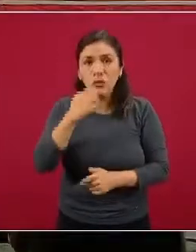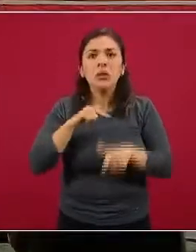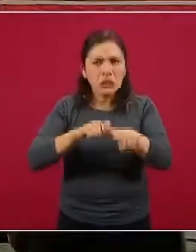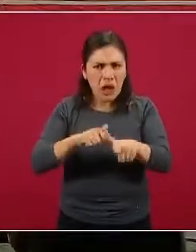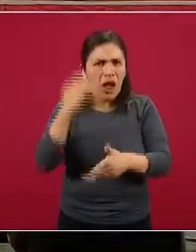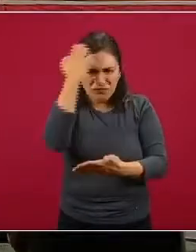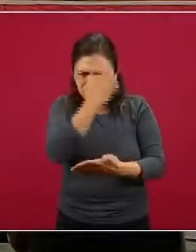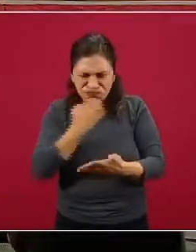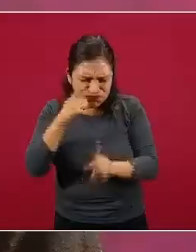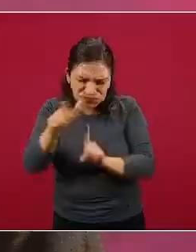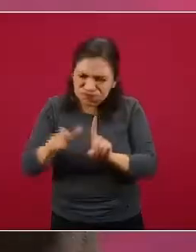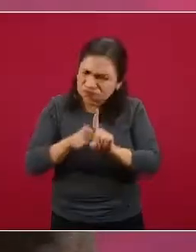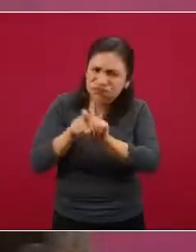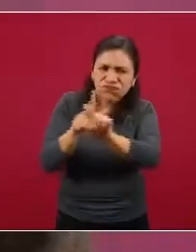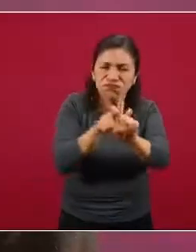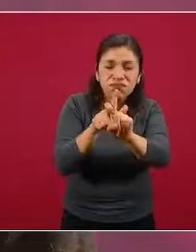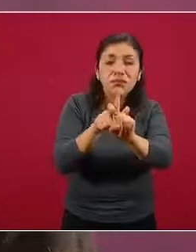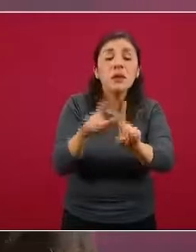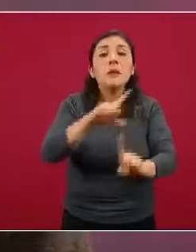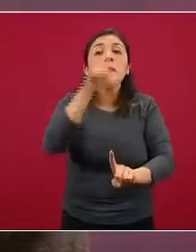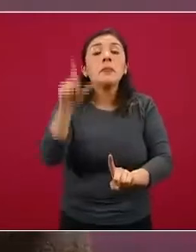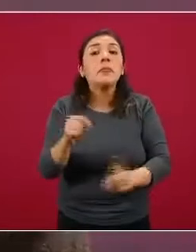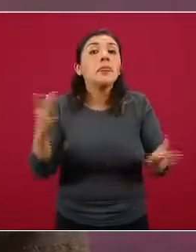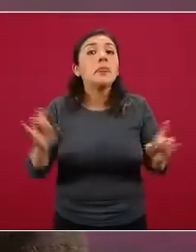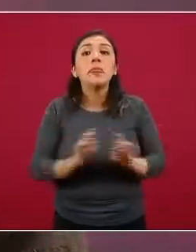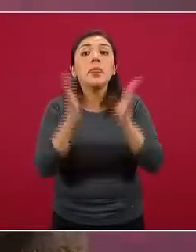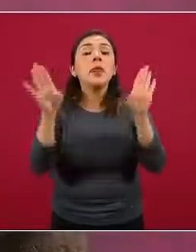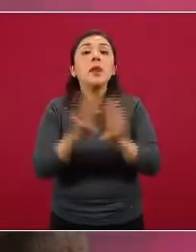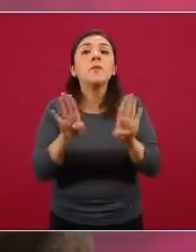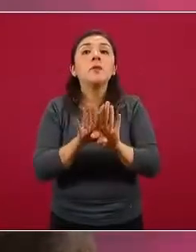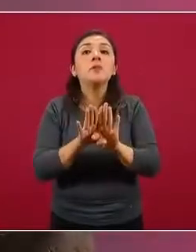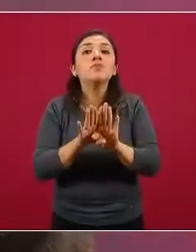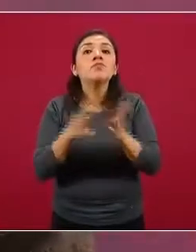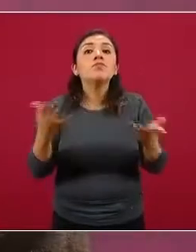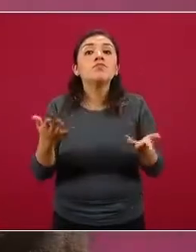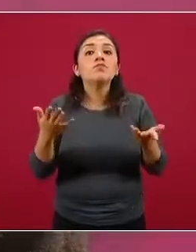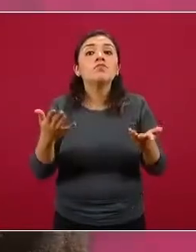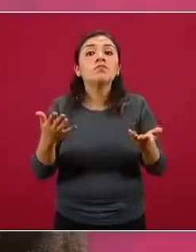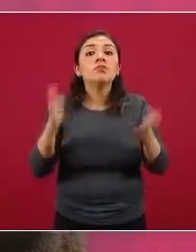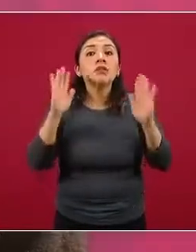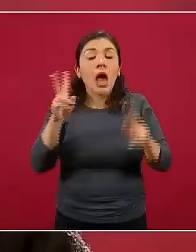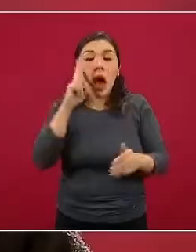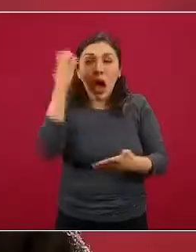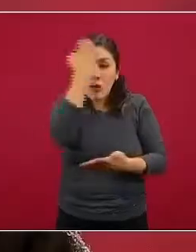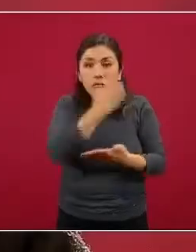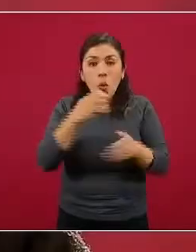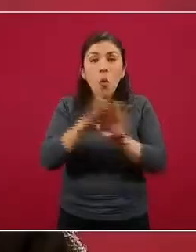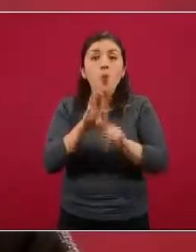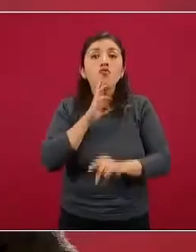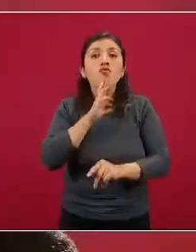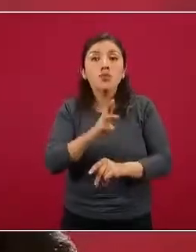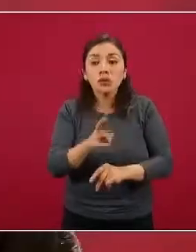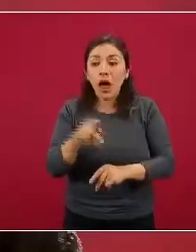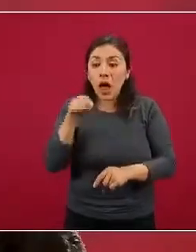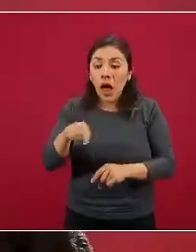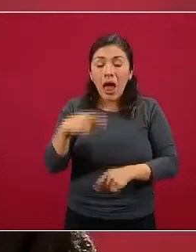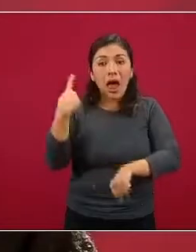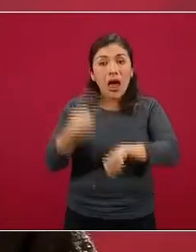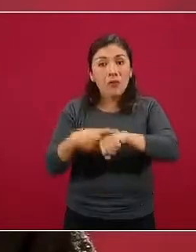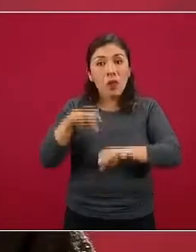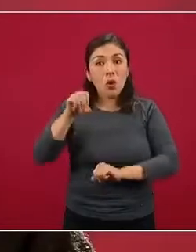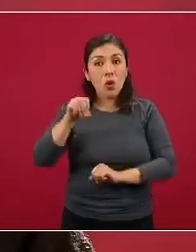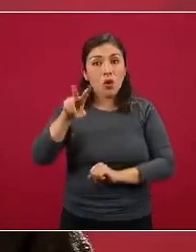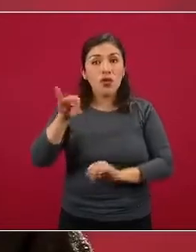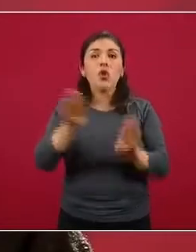evaluación formal y por la parte de la conducción de la respuesta al brote, justamente